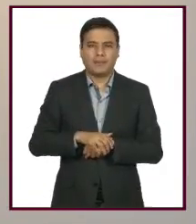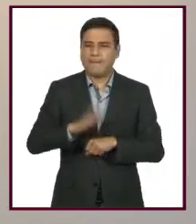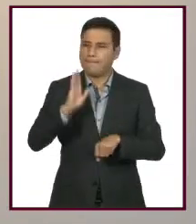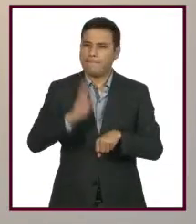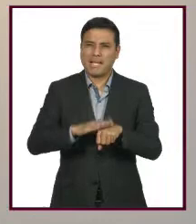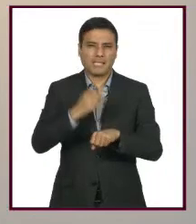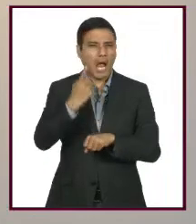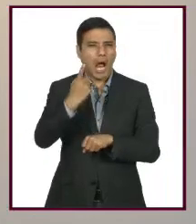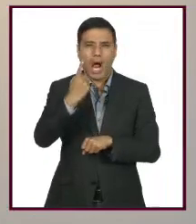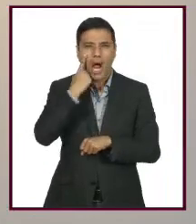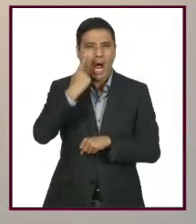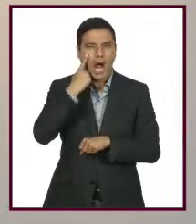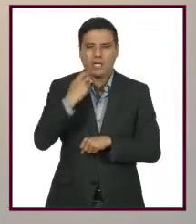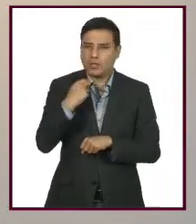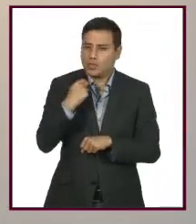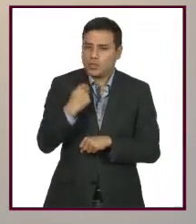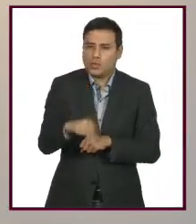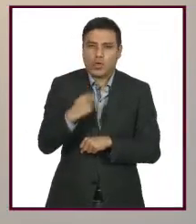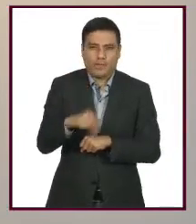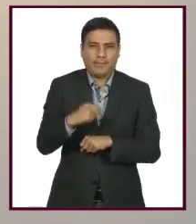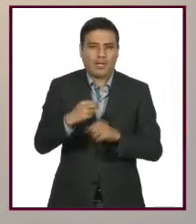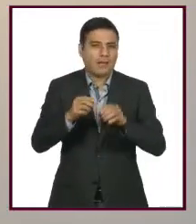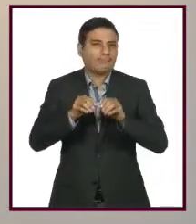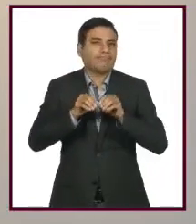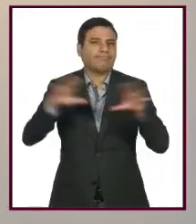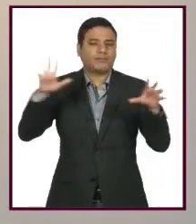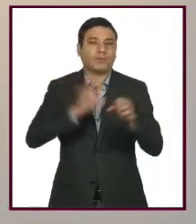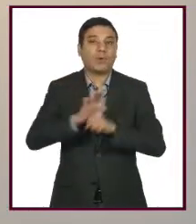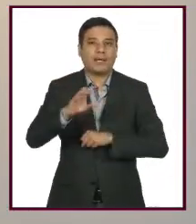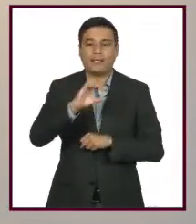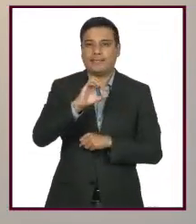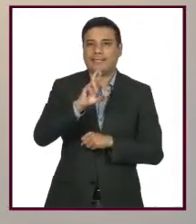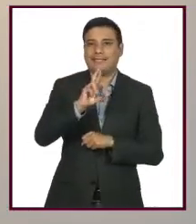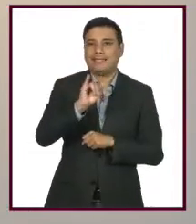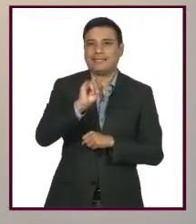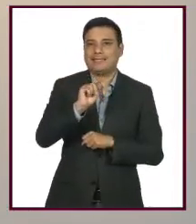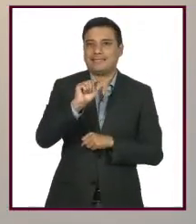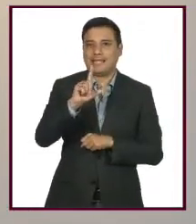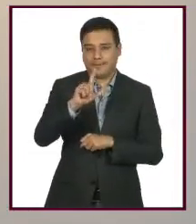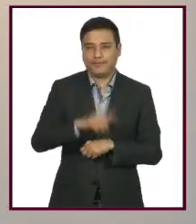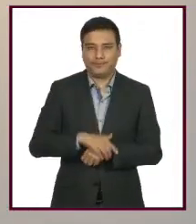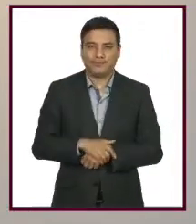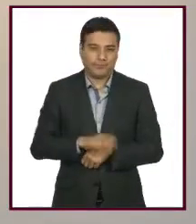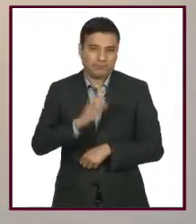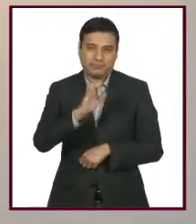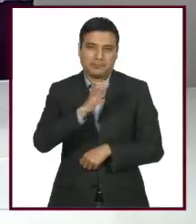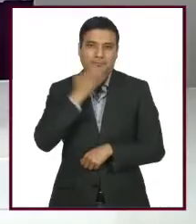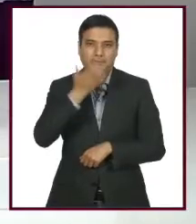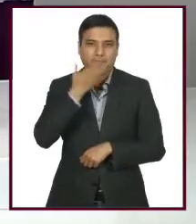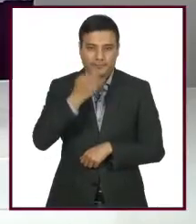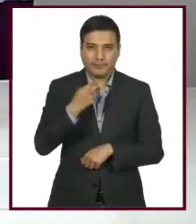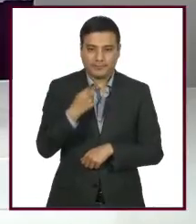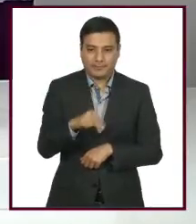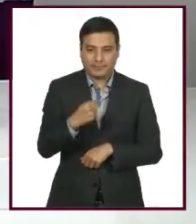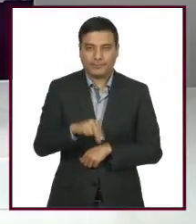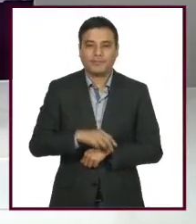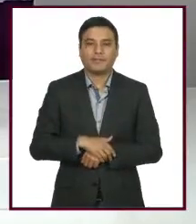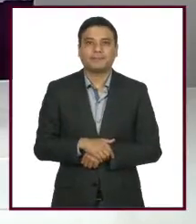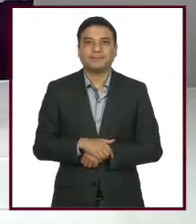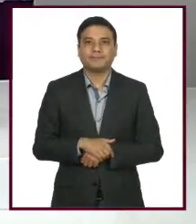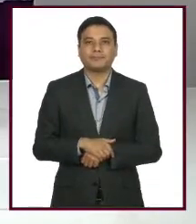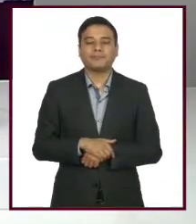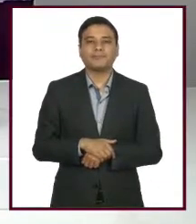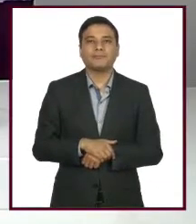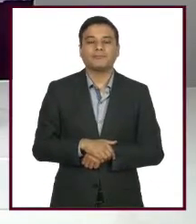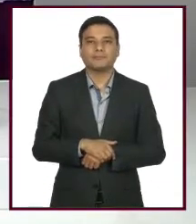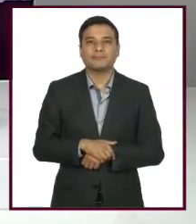más conocida y que actualmente sabemos es el cristal, ¿no? Lo más frecuente utilizado. De acuerdo. ¿Cuál es el